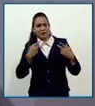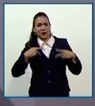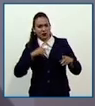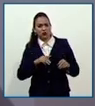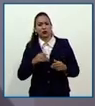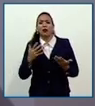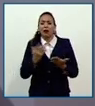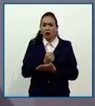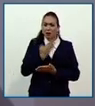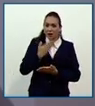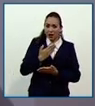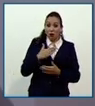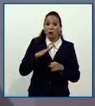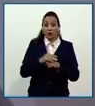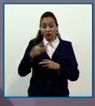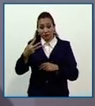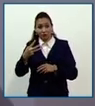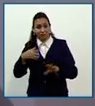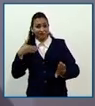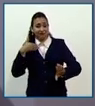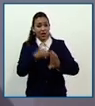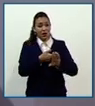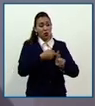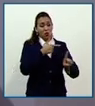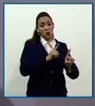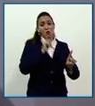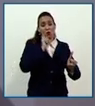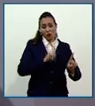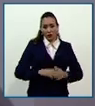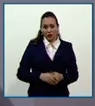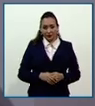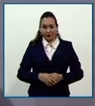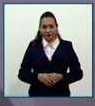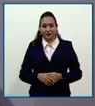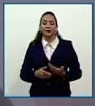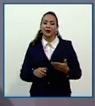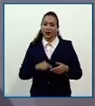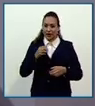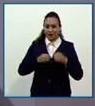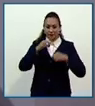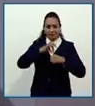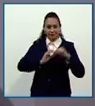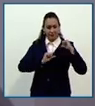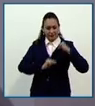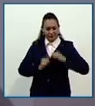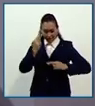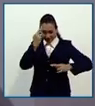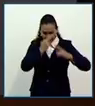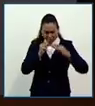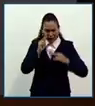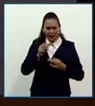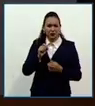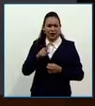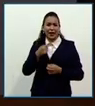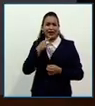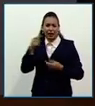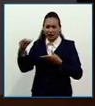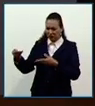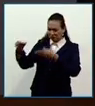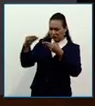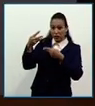política de género alegado por la candidata. La Sala Superior desechó la demanda por no cumplir con el requisito especial de